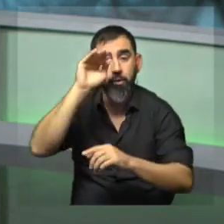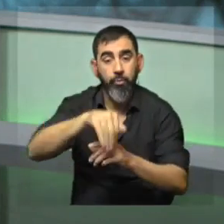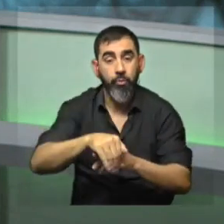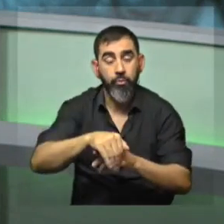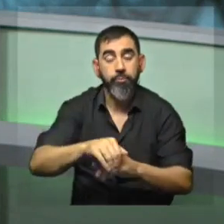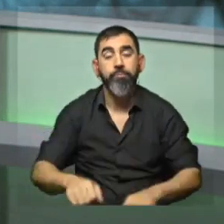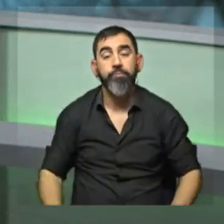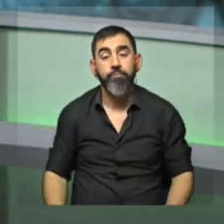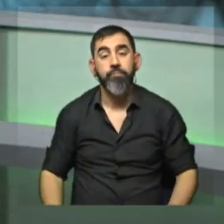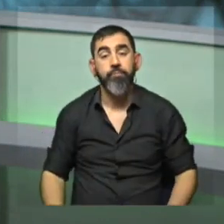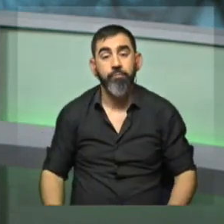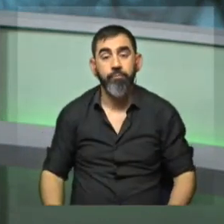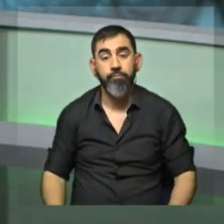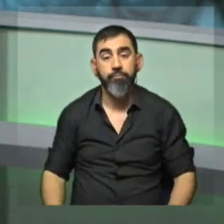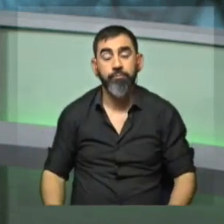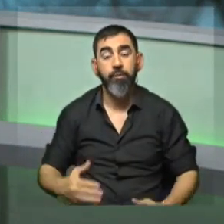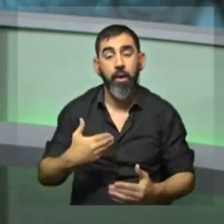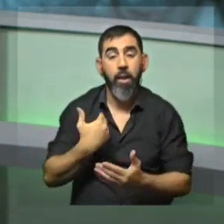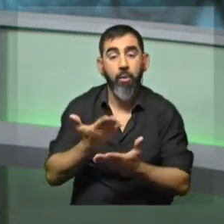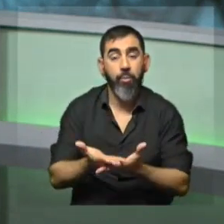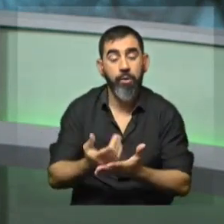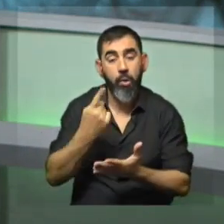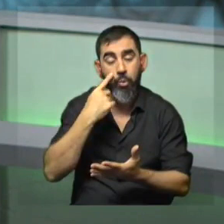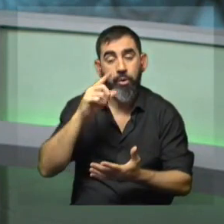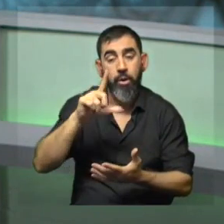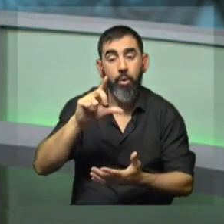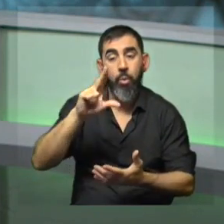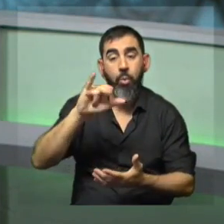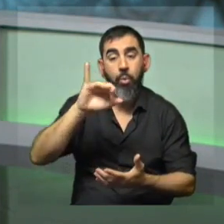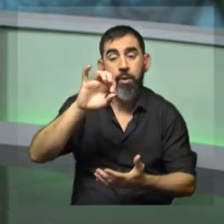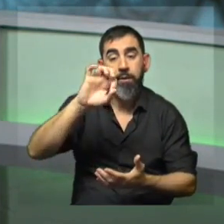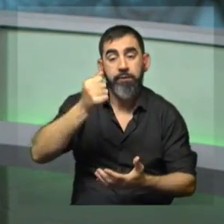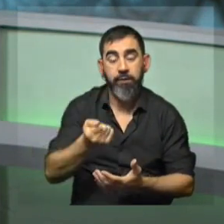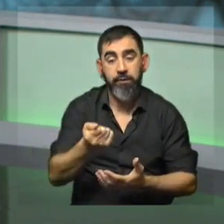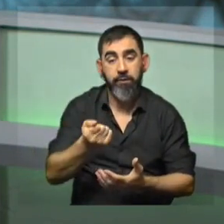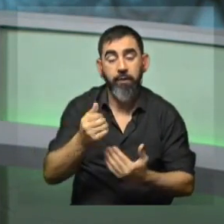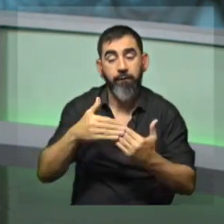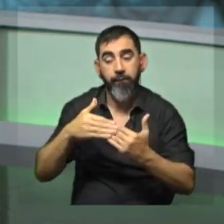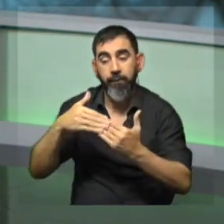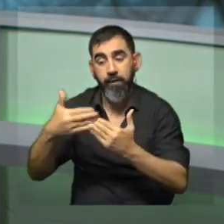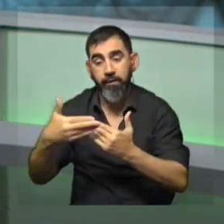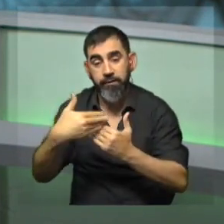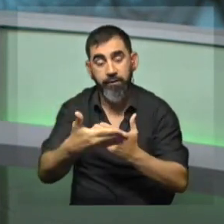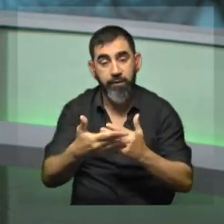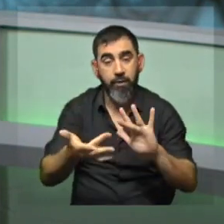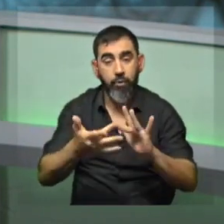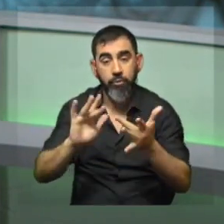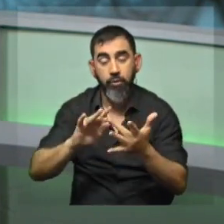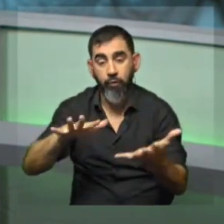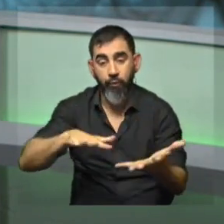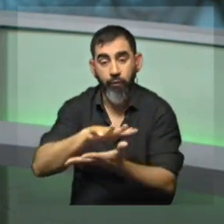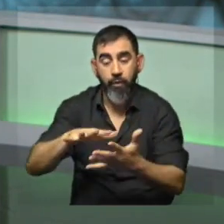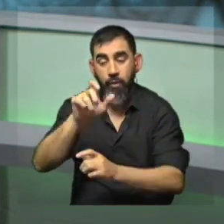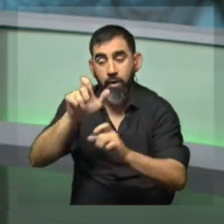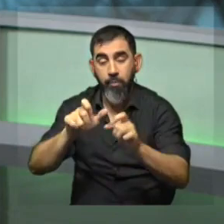y otros colectivos sociales. La propuesta es conocer a Luisa, más allá de su militancia, como vecina, en su interacción con el barrio y las